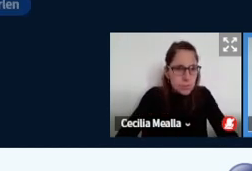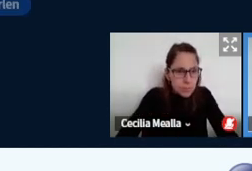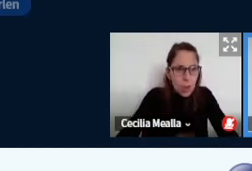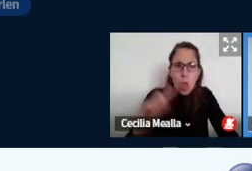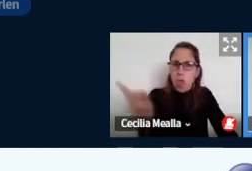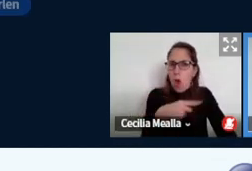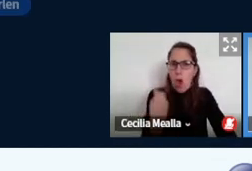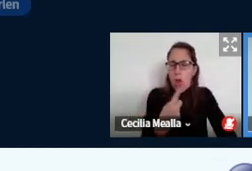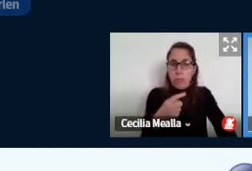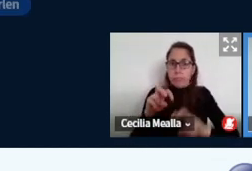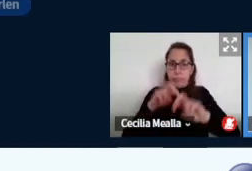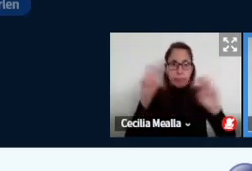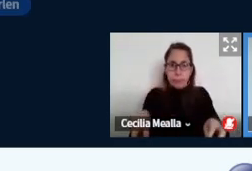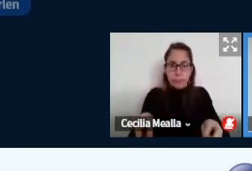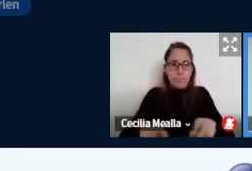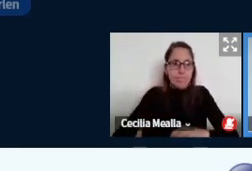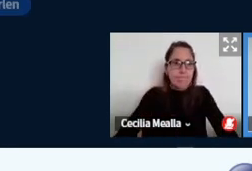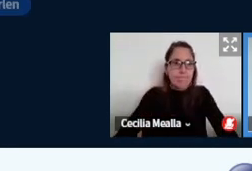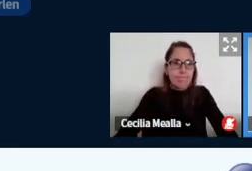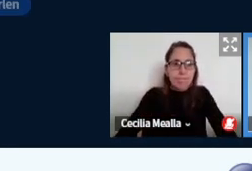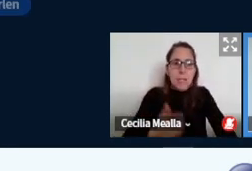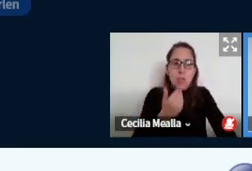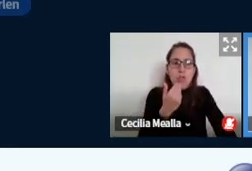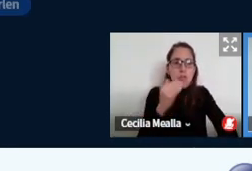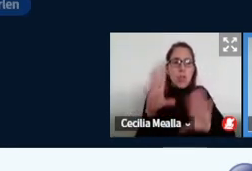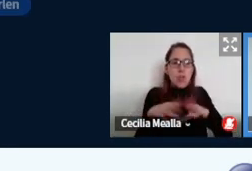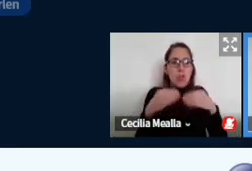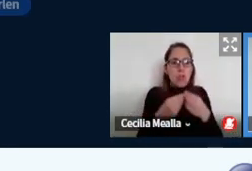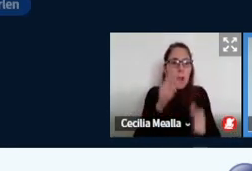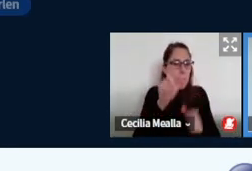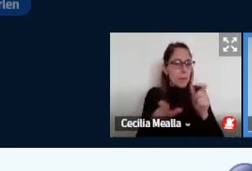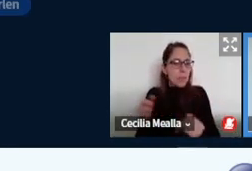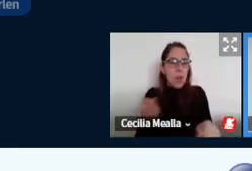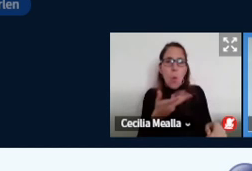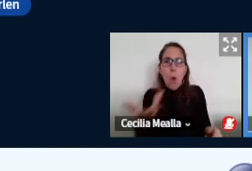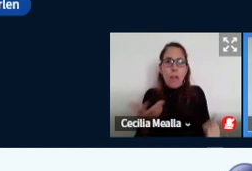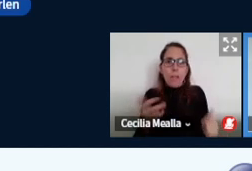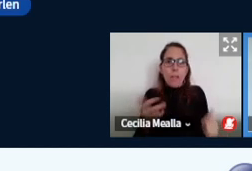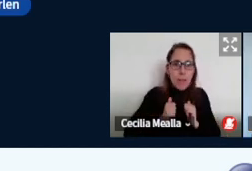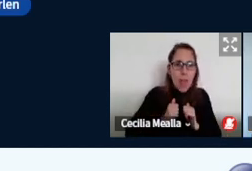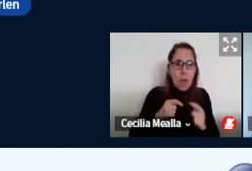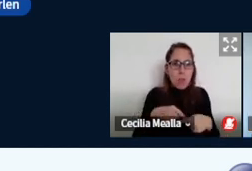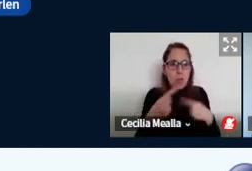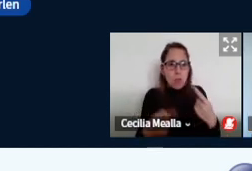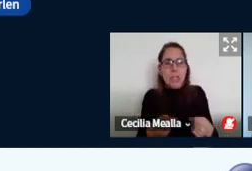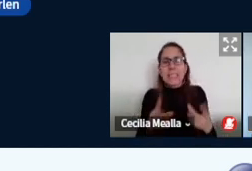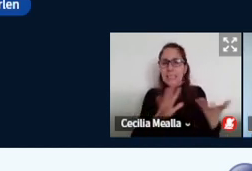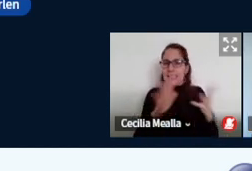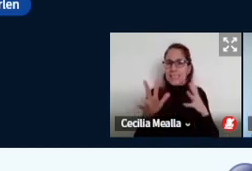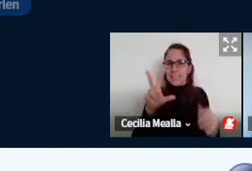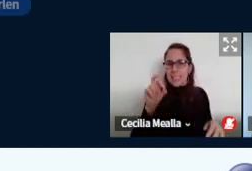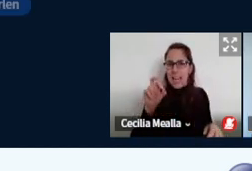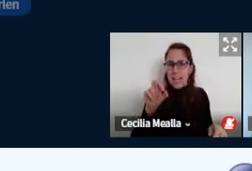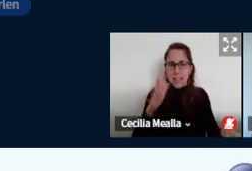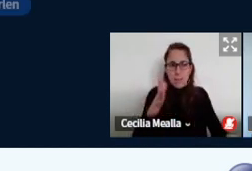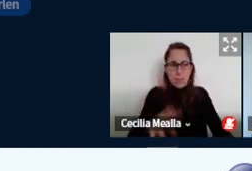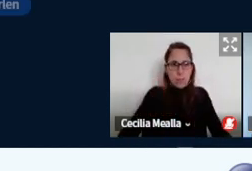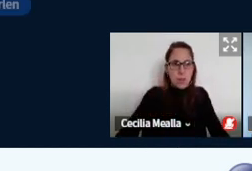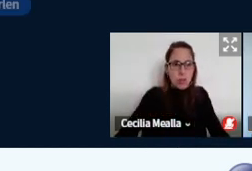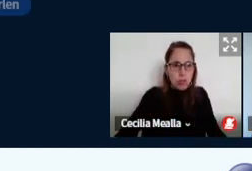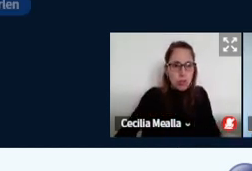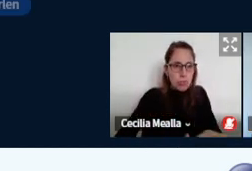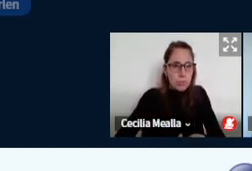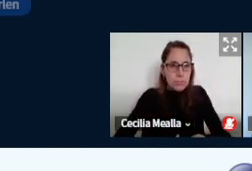cortó a todos. Yo no sé cuántos éramos en total, como para saber, para esperar un poquito más. y éramos como 30.